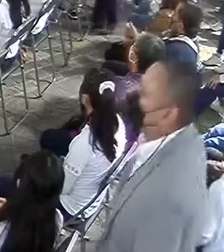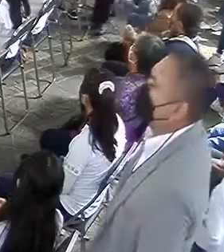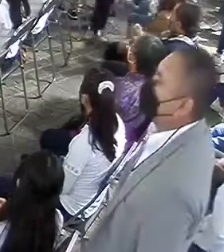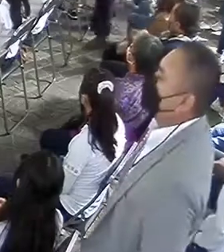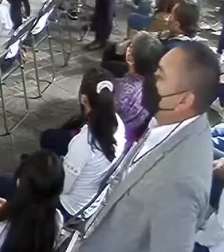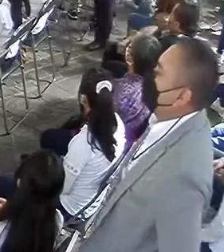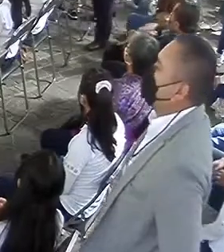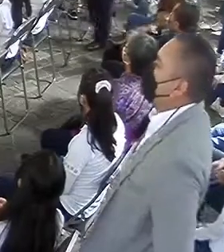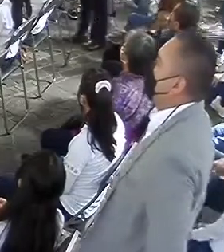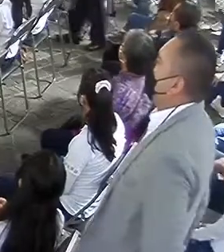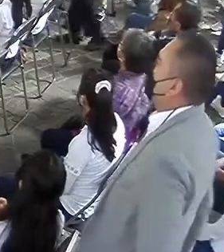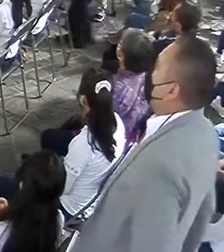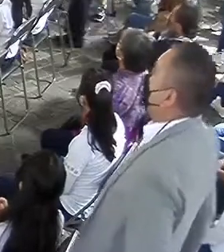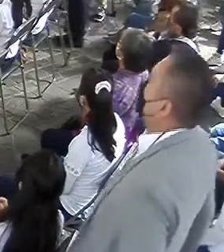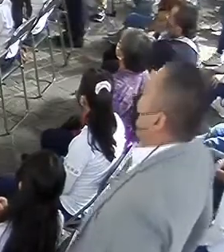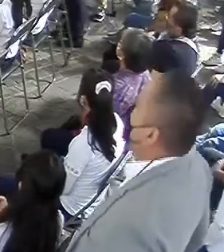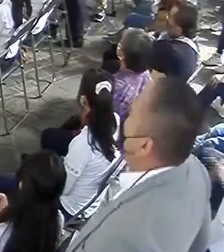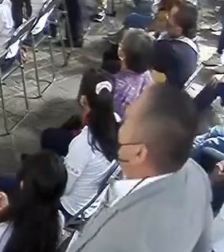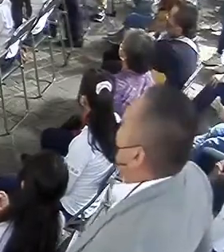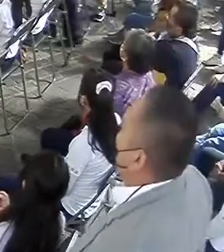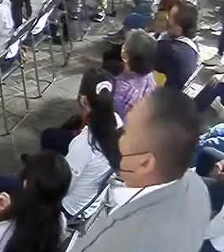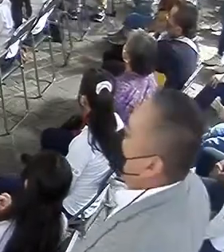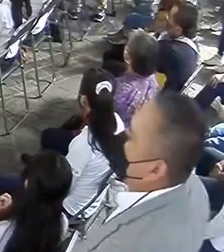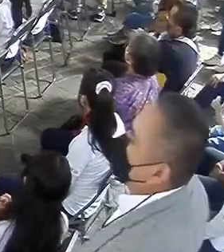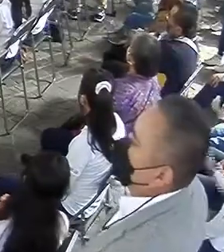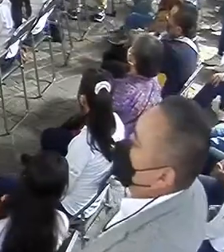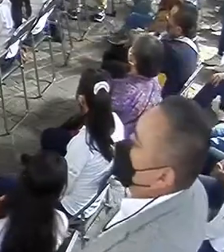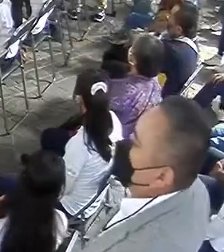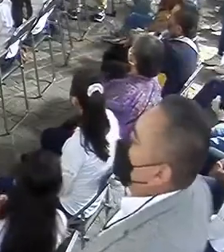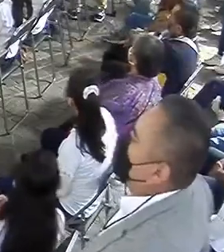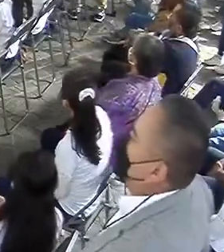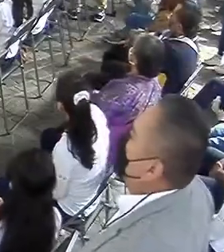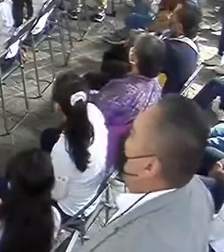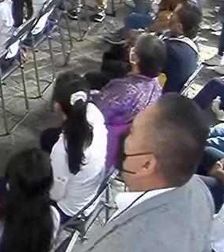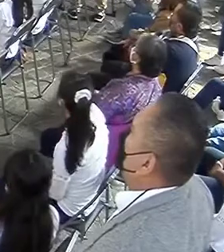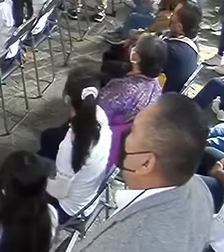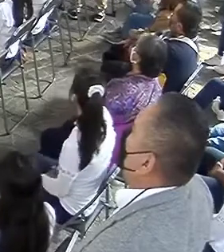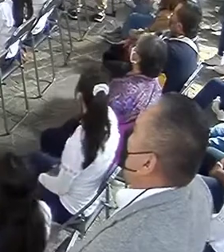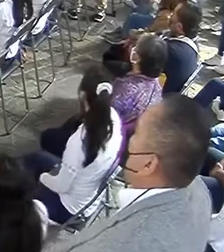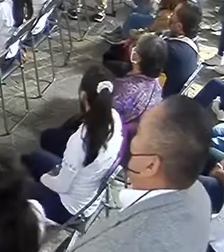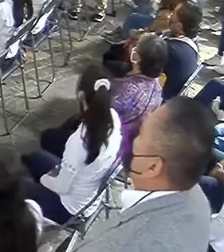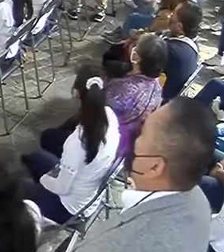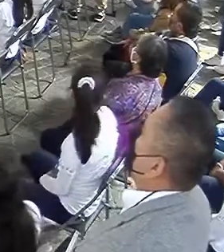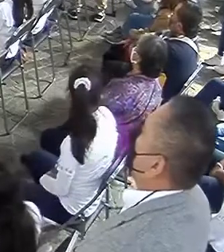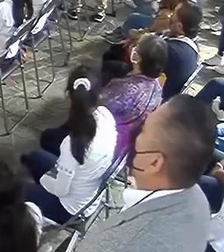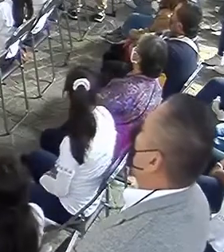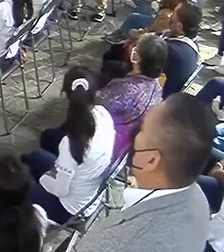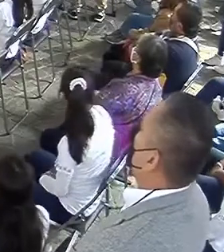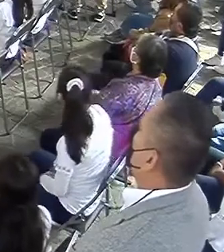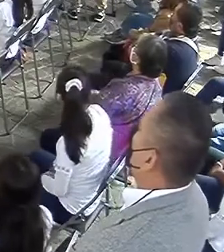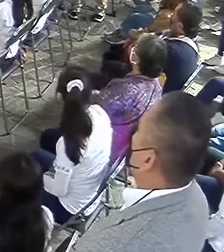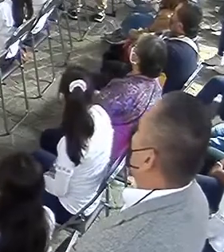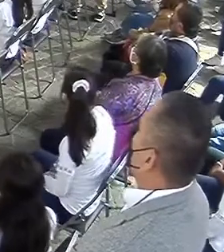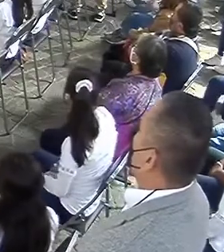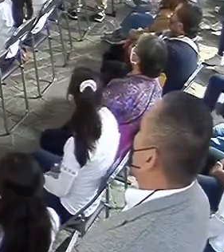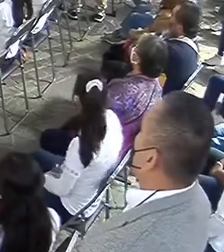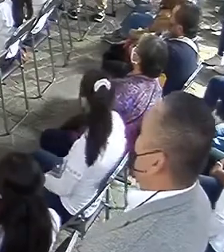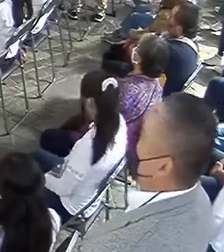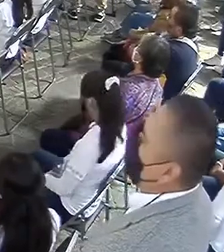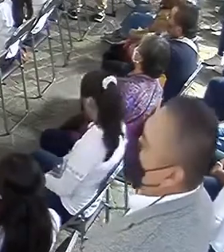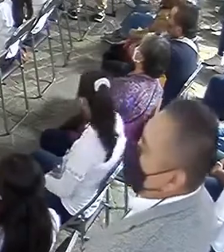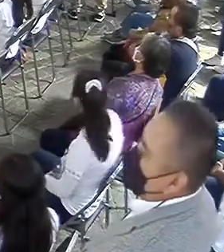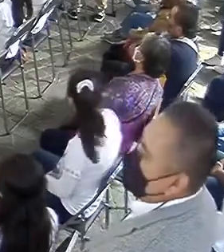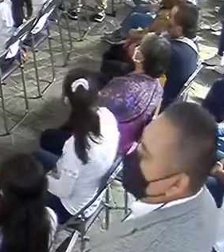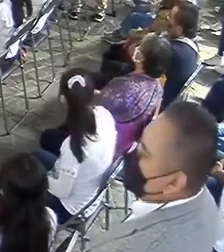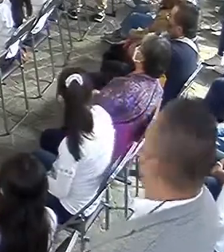gobernador constitucional del Estado de Oaxaca, de su esposa Ivette Morán de Murat y Eduardo Villegas Mejías, coordinador